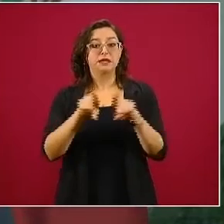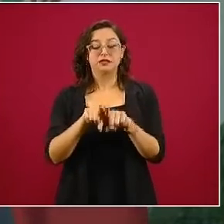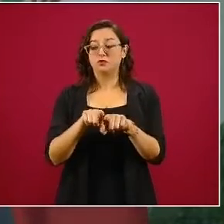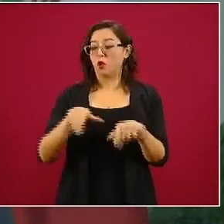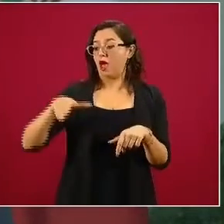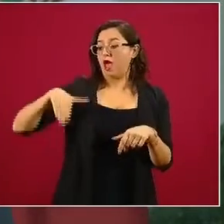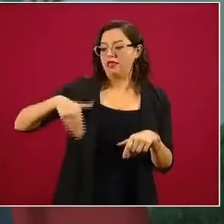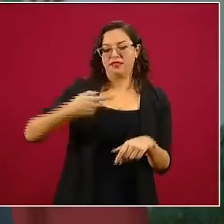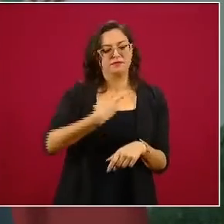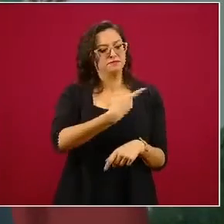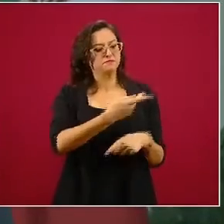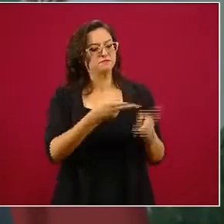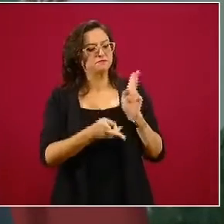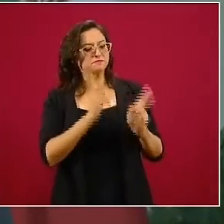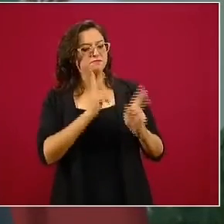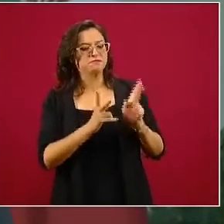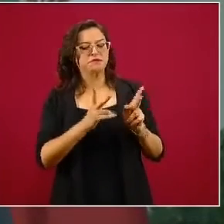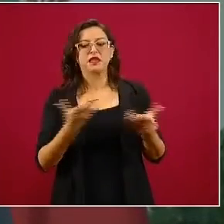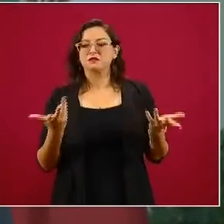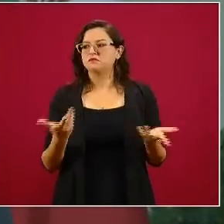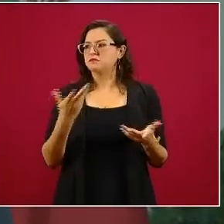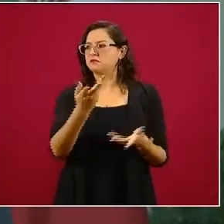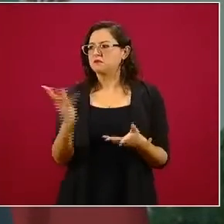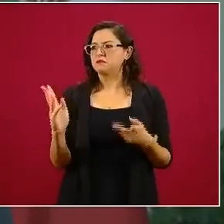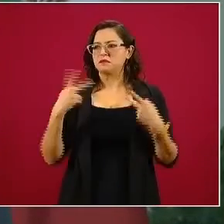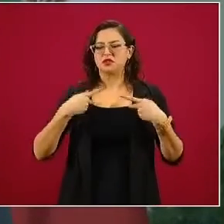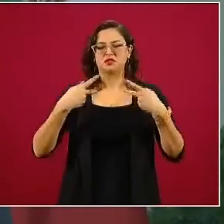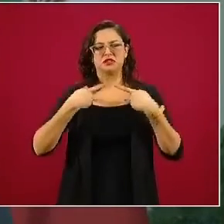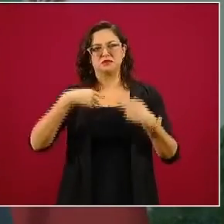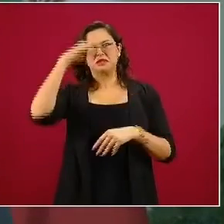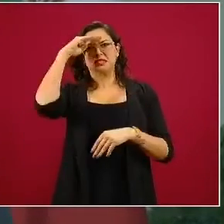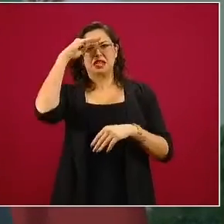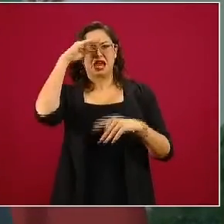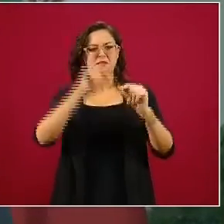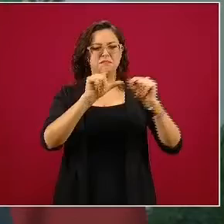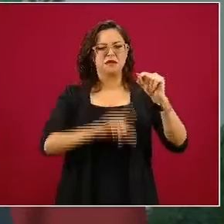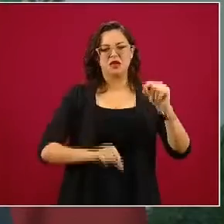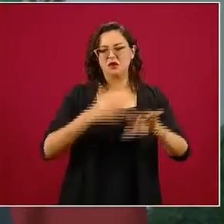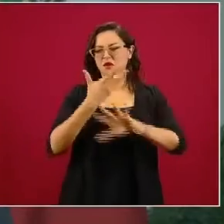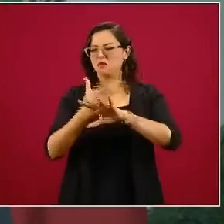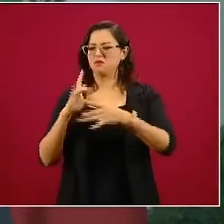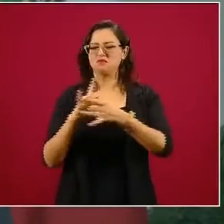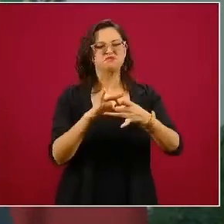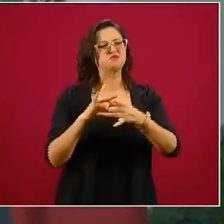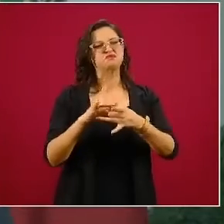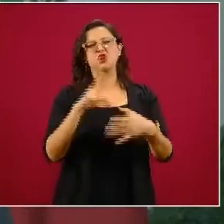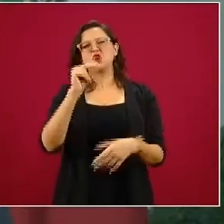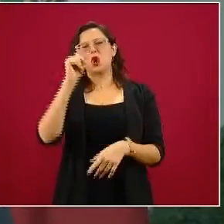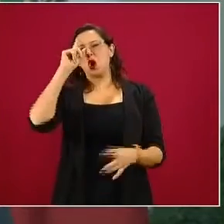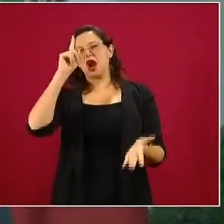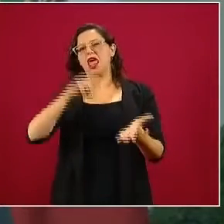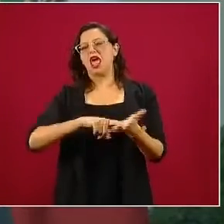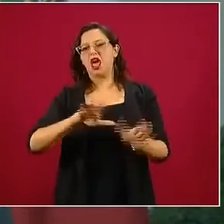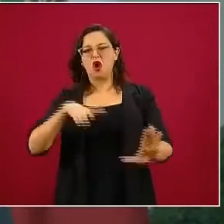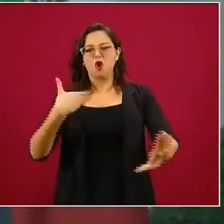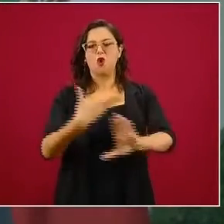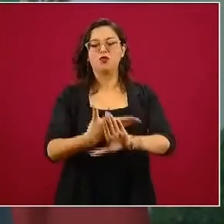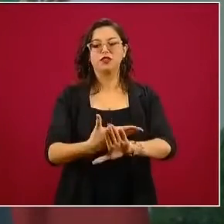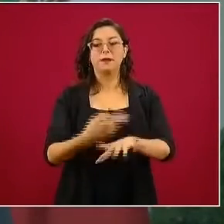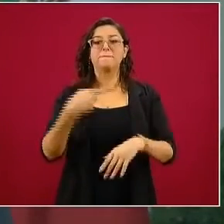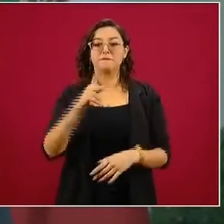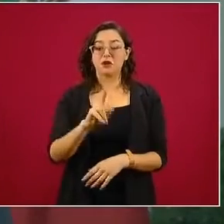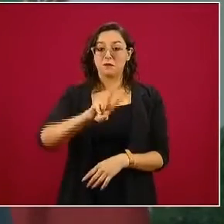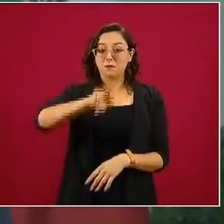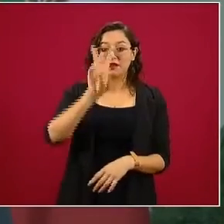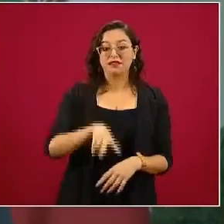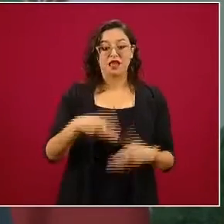gente le apostaba en contra a esta relación, pero jamás ha sido más estrecha, más cercana. Estamos haciendo un trabajo